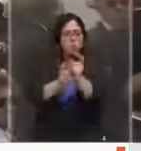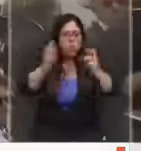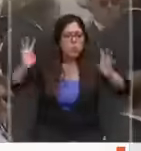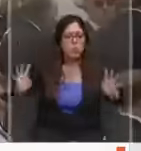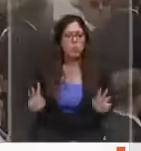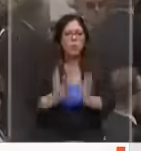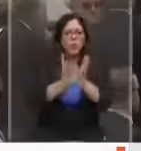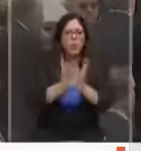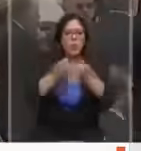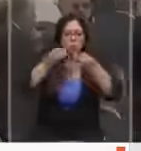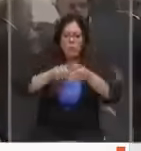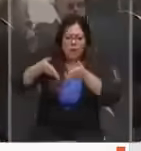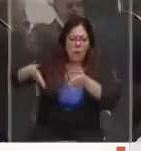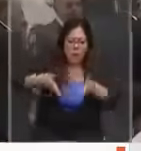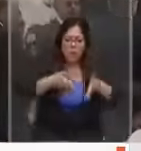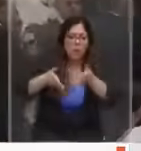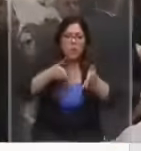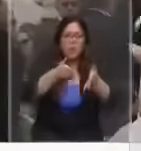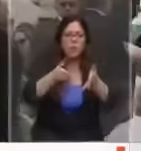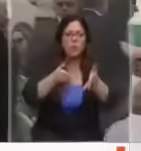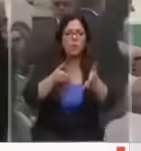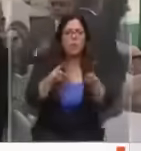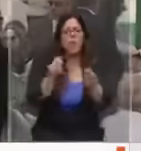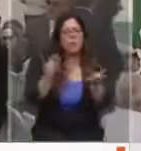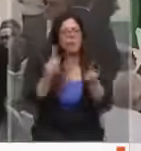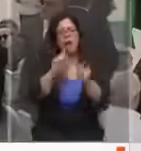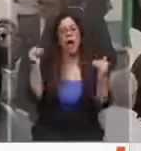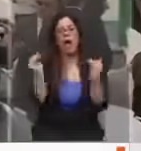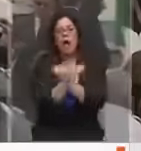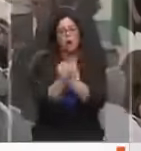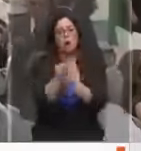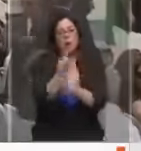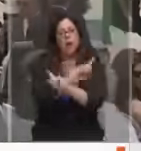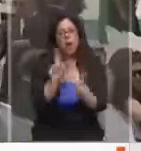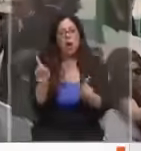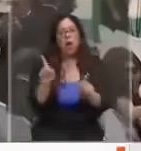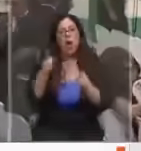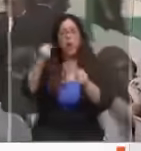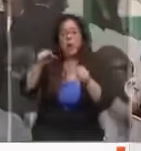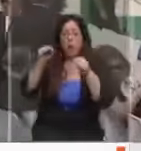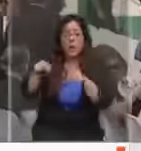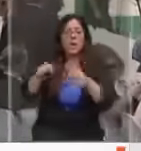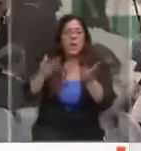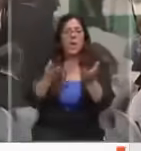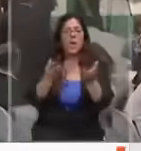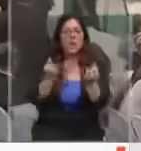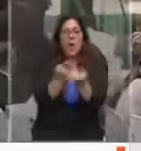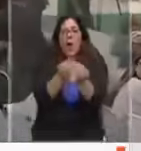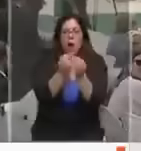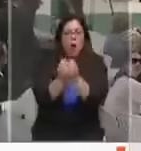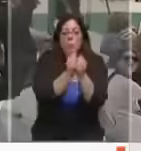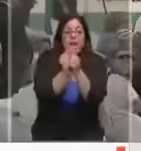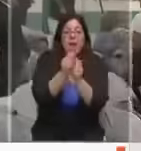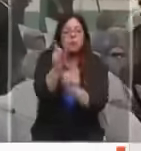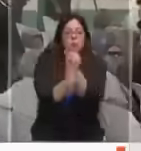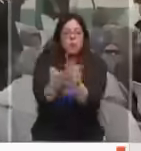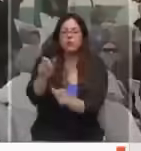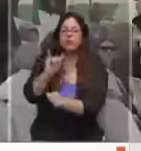Todo el trayecto en el cual, bueno, excepto evidentemente la autopista, ha estado acompañado por personas. Sí, y al interior